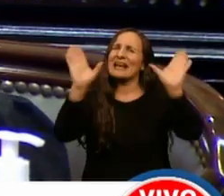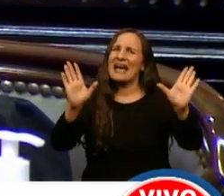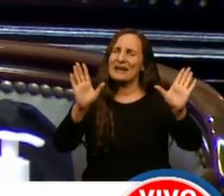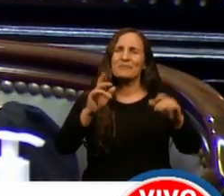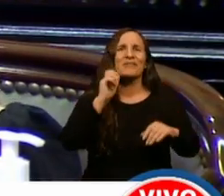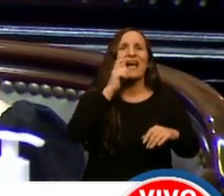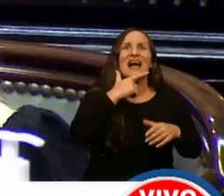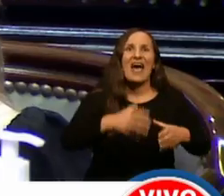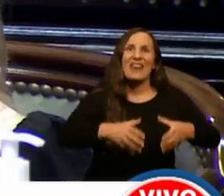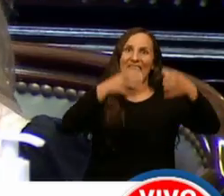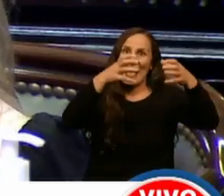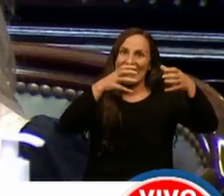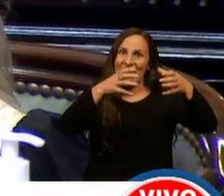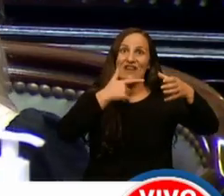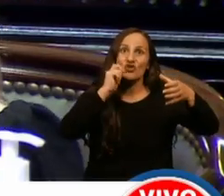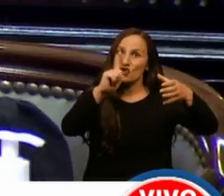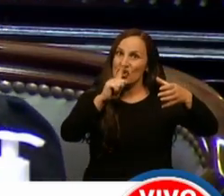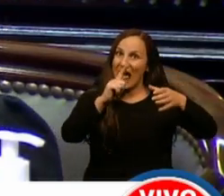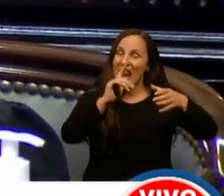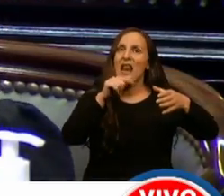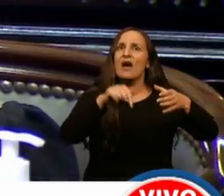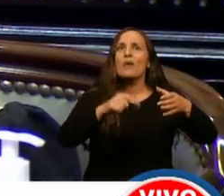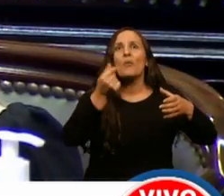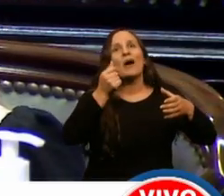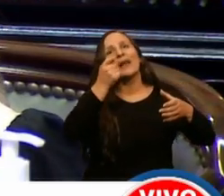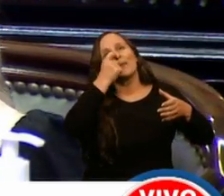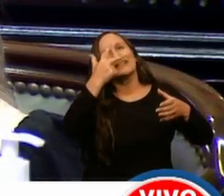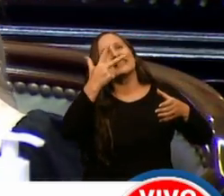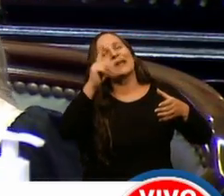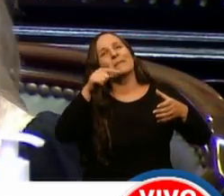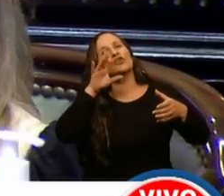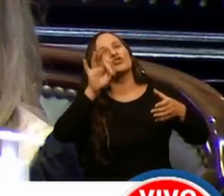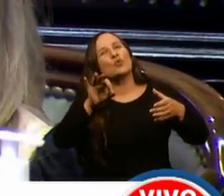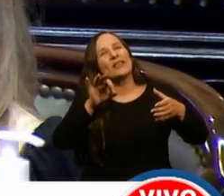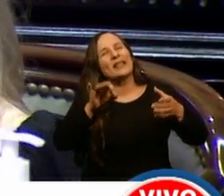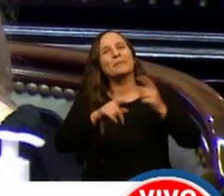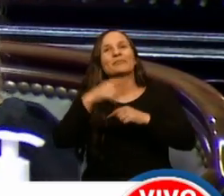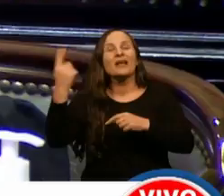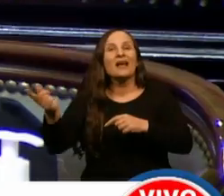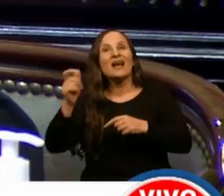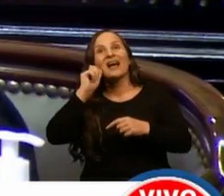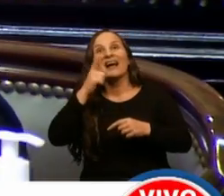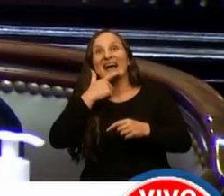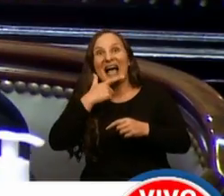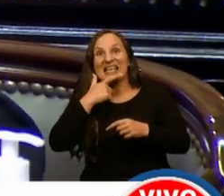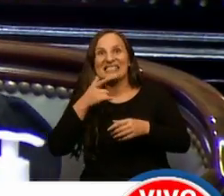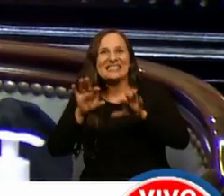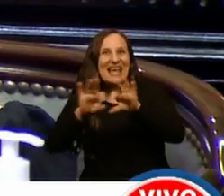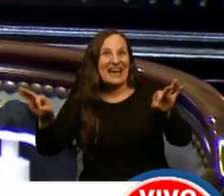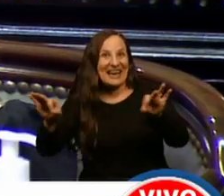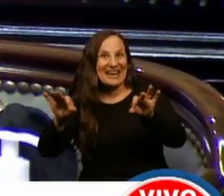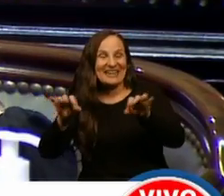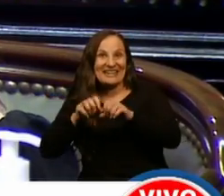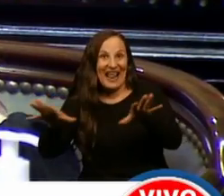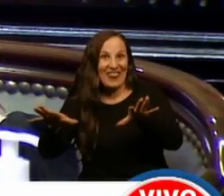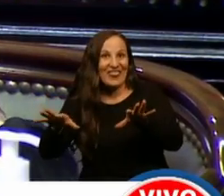del gas de garrafa social de la subsidiada hoy cuesta 23 pesos con 50 mientras que el metro cúbico del gas de los que tenemos vas correr